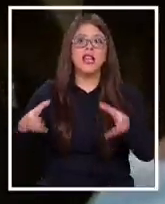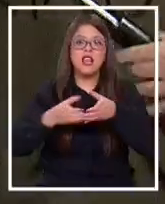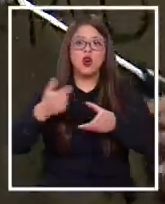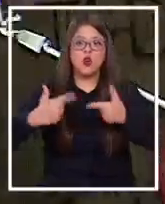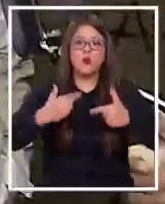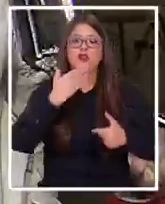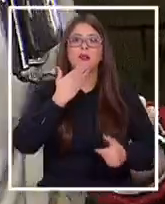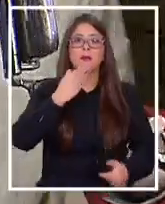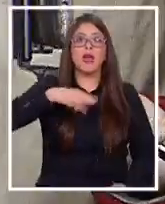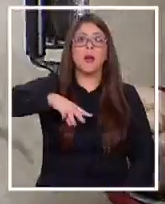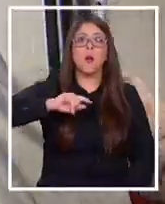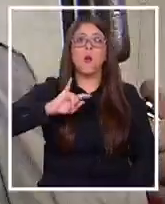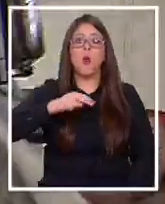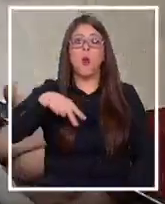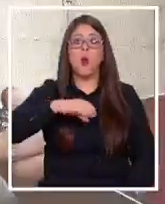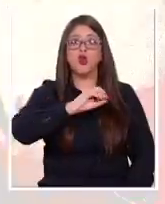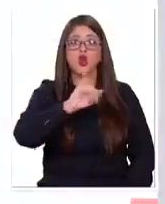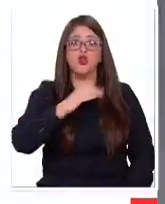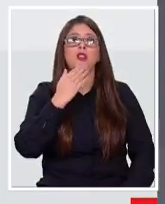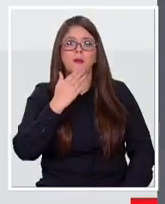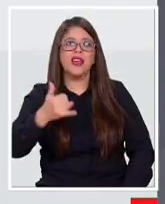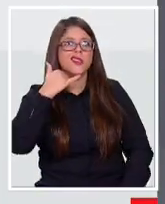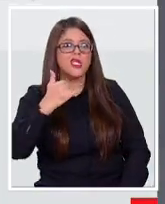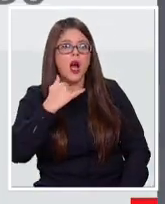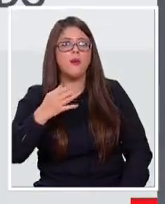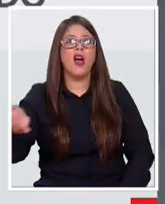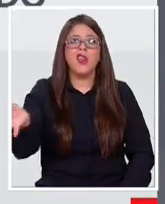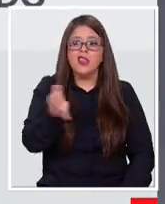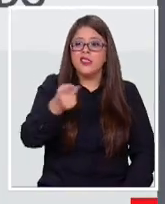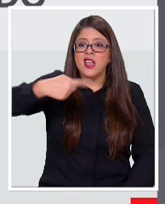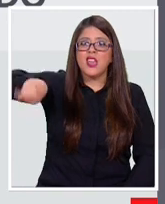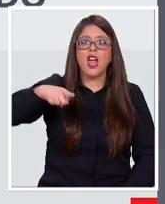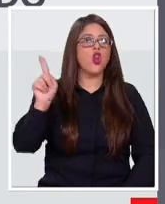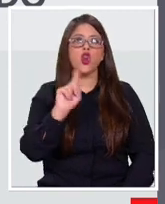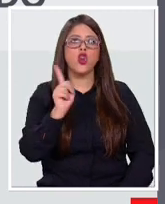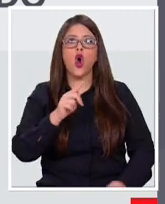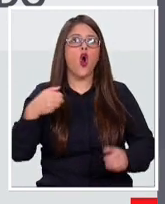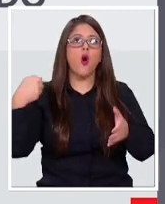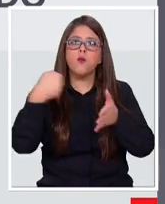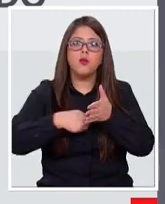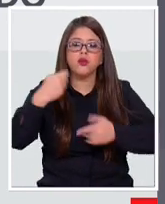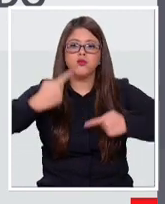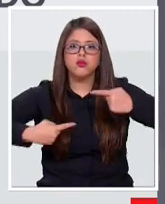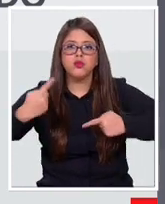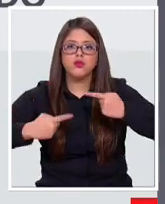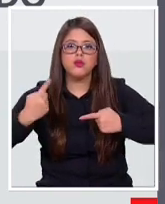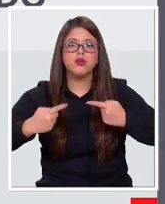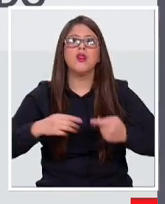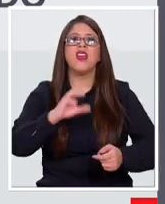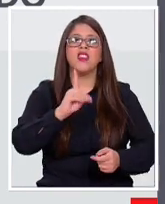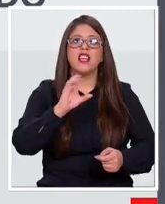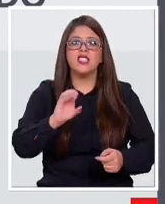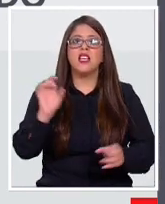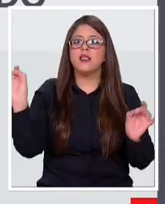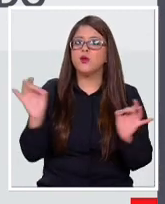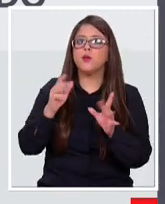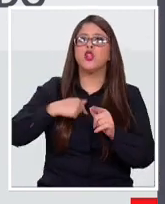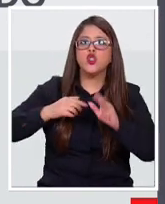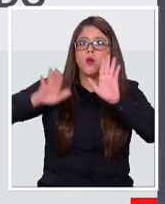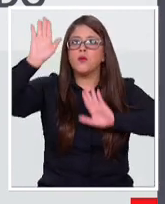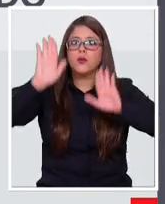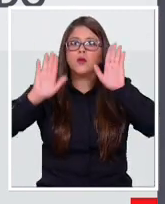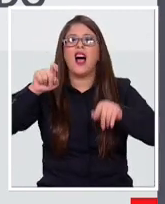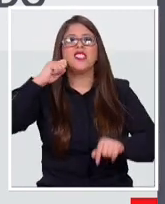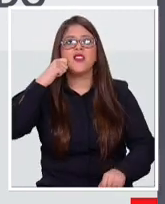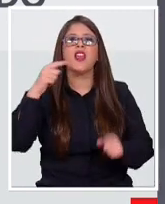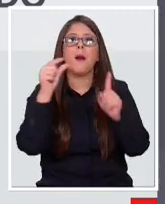Muñoz llama a la presidenta del partido y le dicen que ellos no van a una primaria con la DC si yo soy la candidata. Veto. Así se